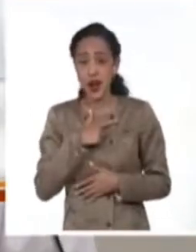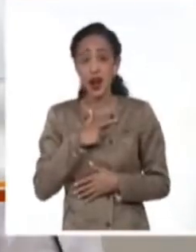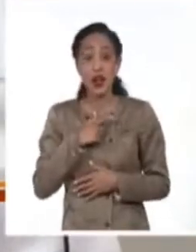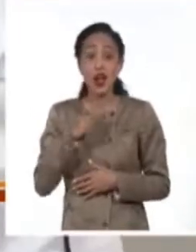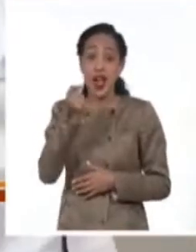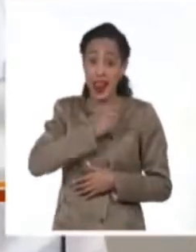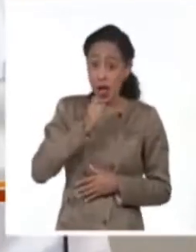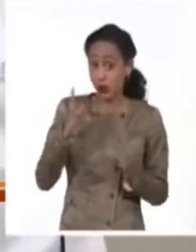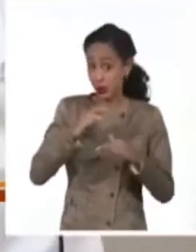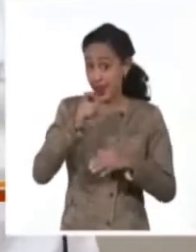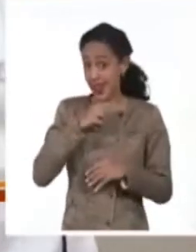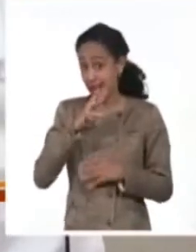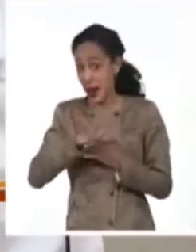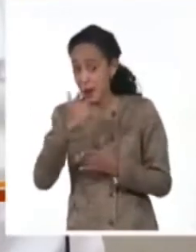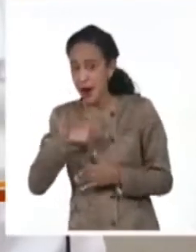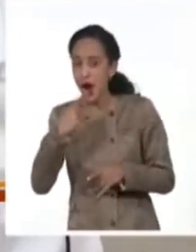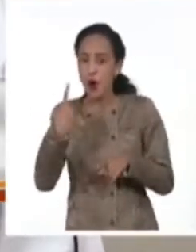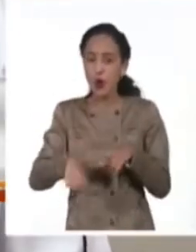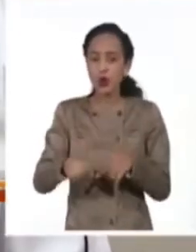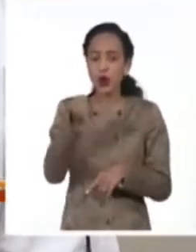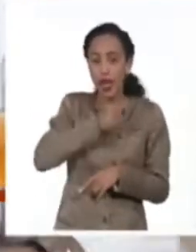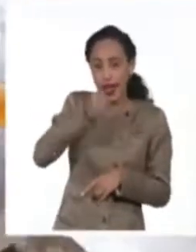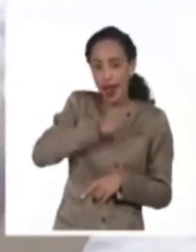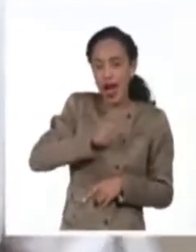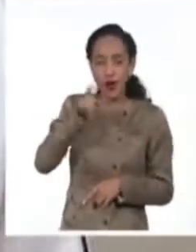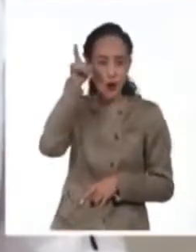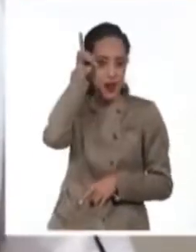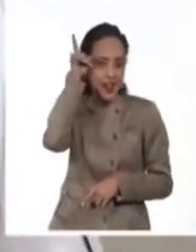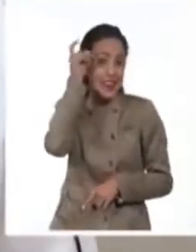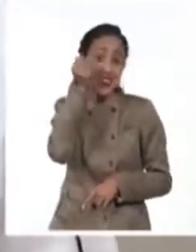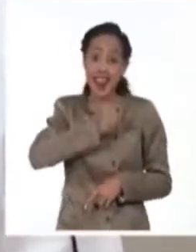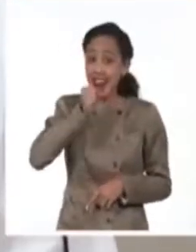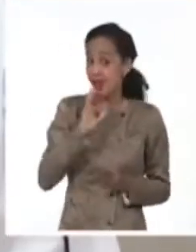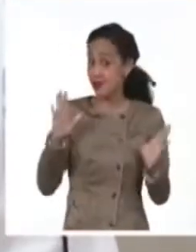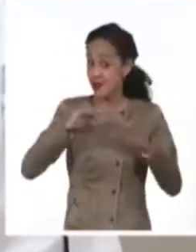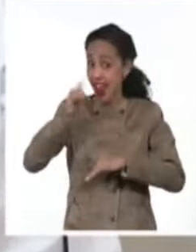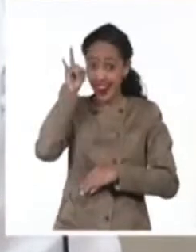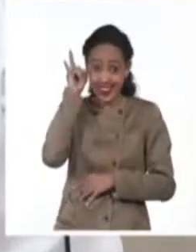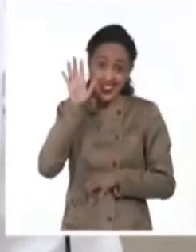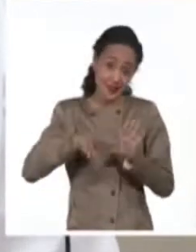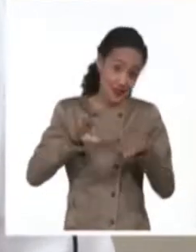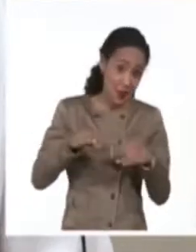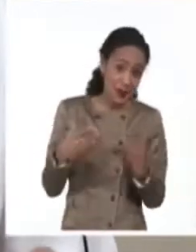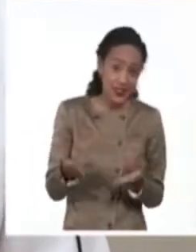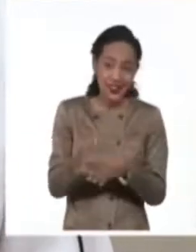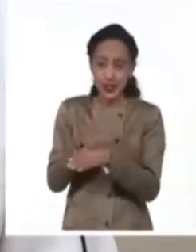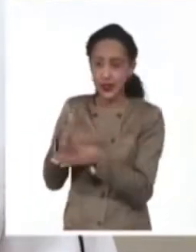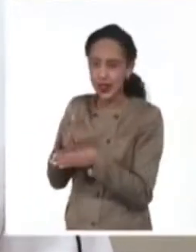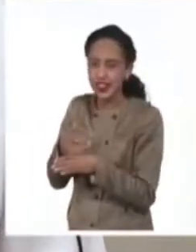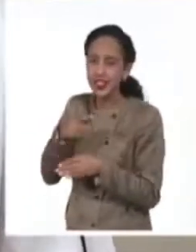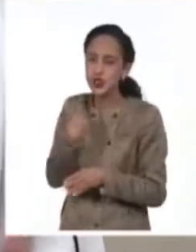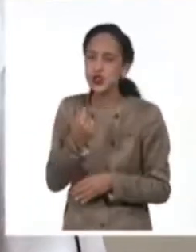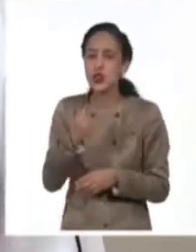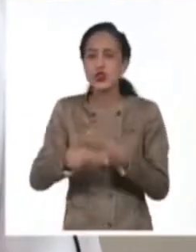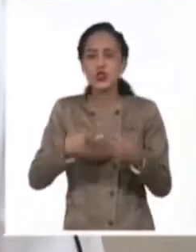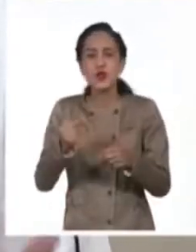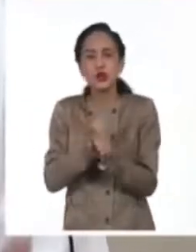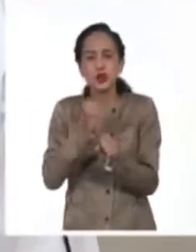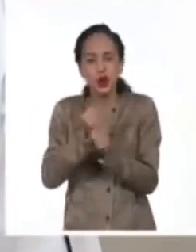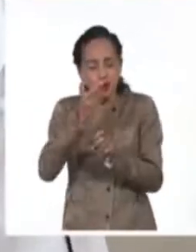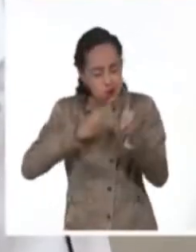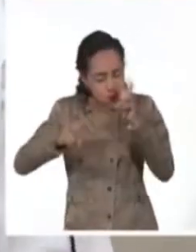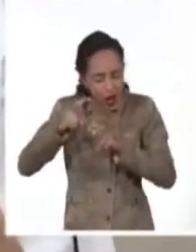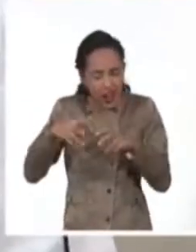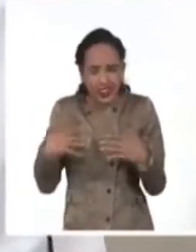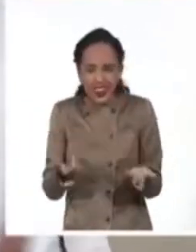sin leche. Pero ¿qué sucede? Que ahí se hizo o hicimos un trabajo de búsqueda de qué ingredientes o qué